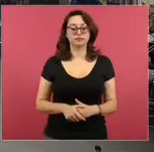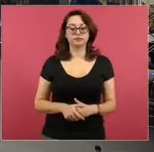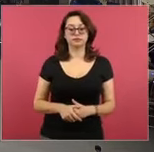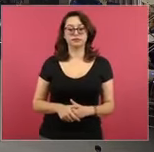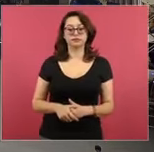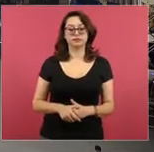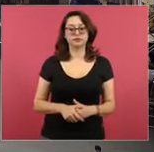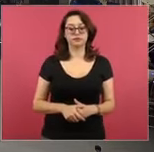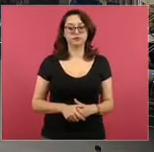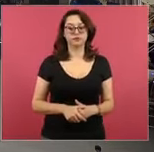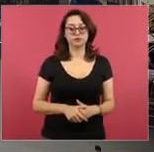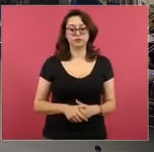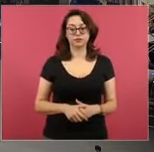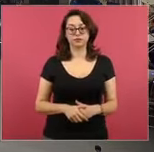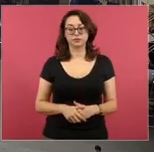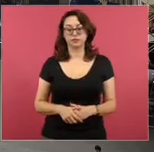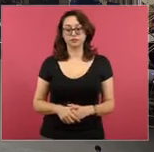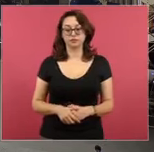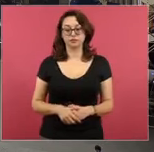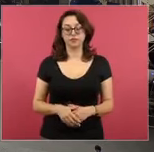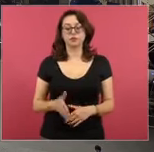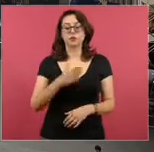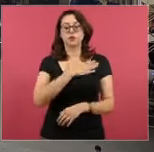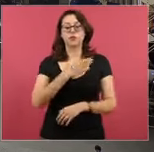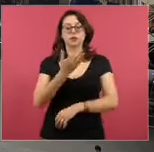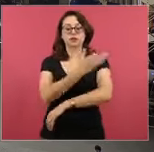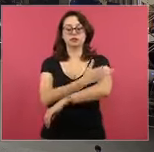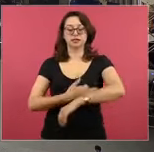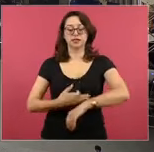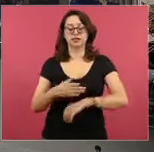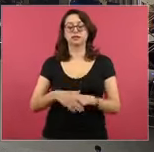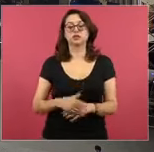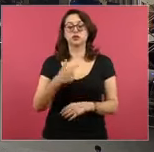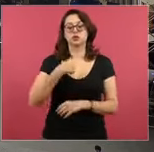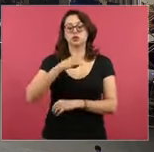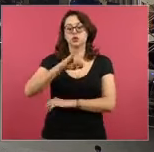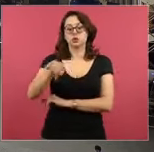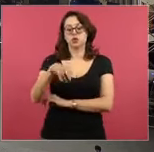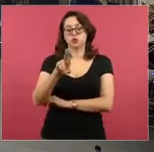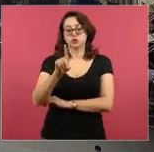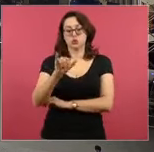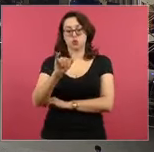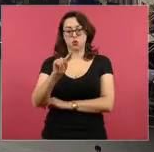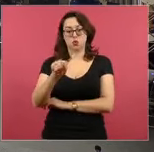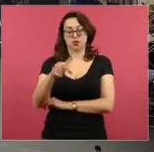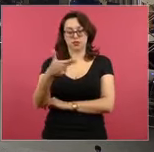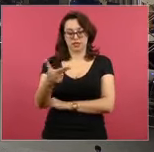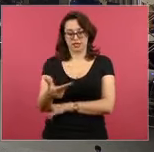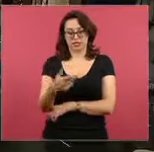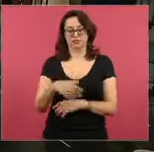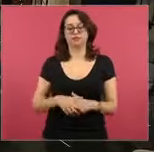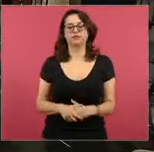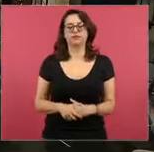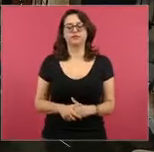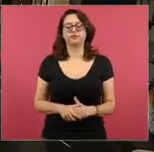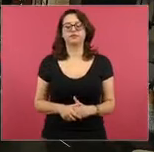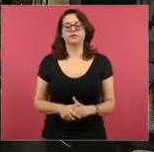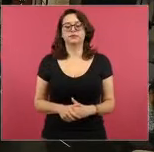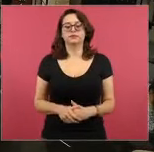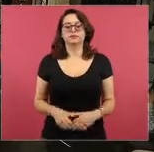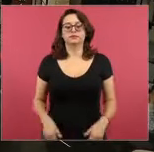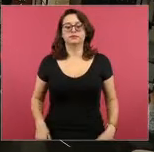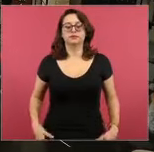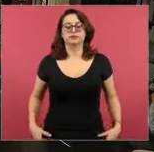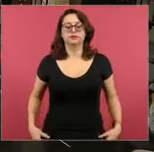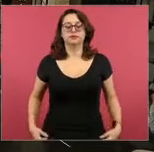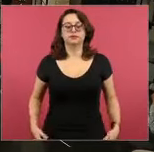Hola, buenas tardes. Buenas tardes. Judith Hernández, de Canal 11. Ya adelantaba un poquito la secretaria sobre lo que